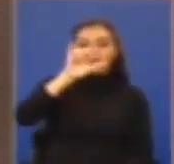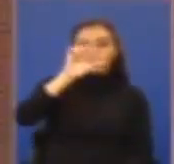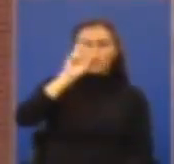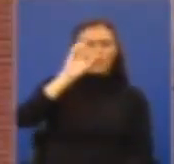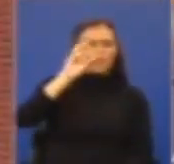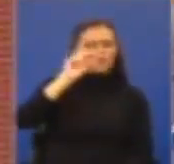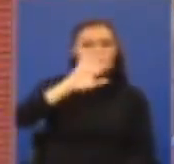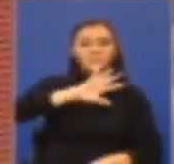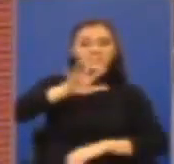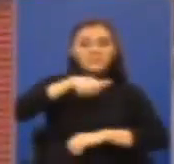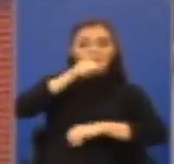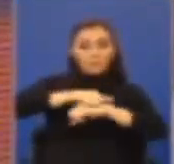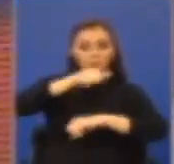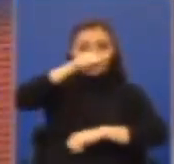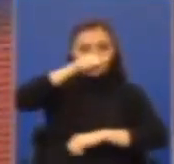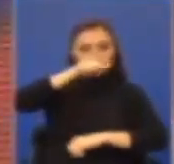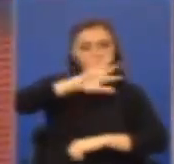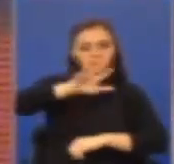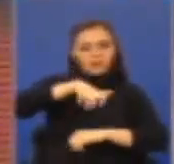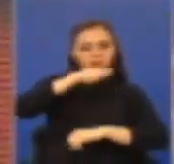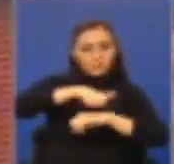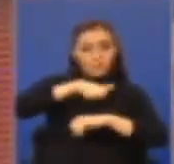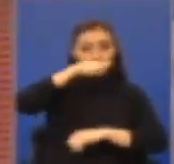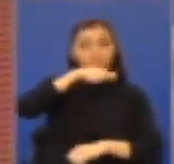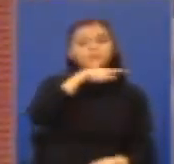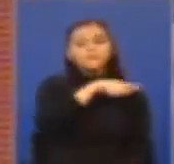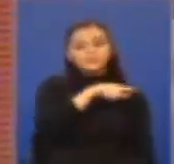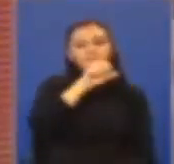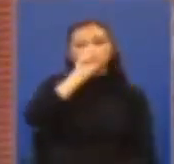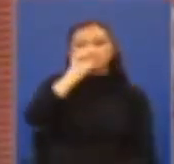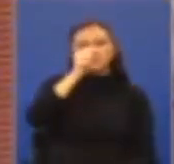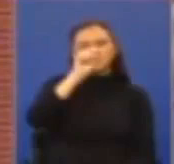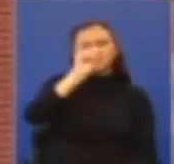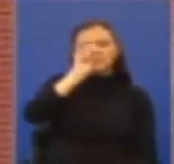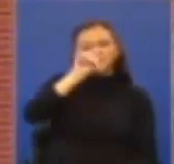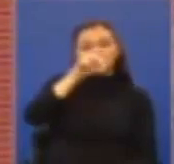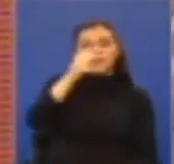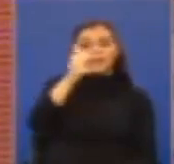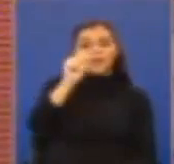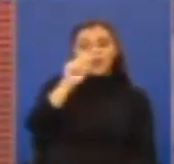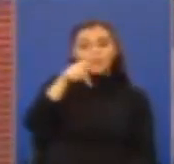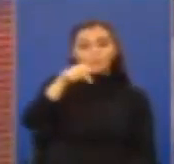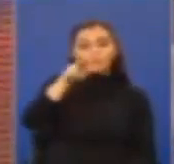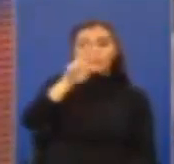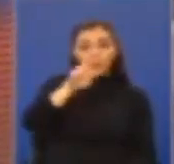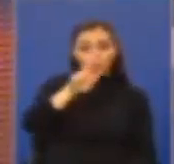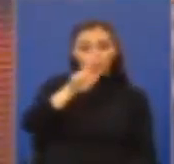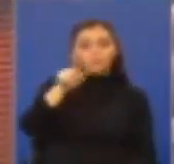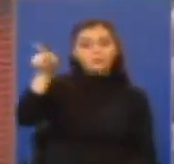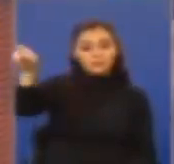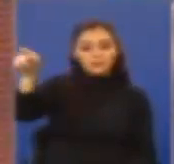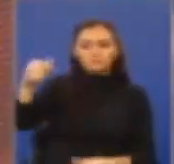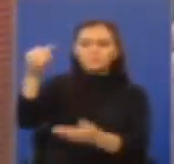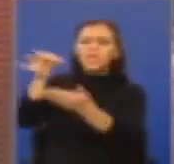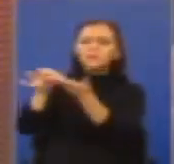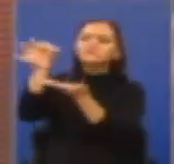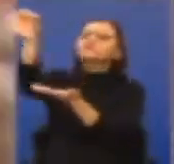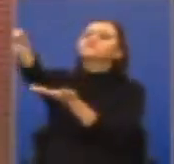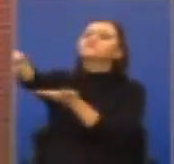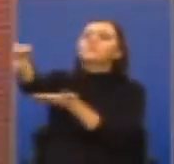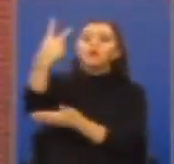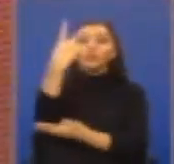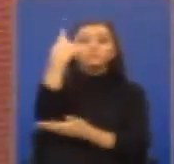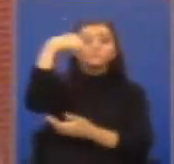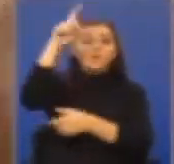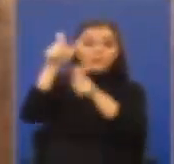Singapur. Singapur es un ejemplo de desarrollo, porque Singapur en 1950 era más pobre que Ecuador, era una isla de pescadores, con 2 millones de